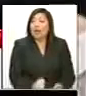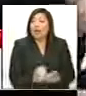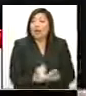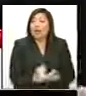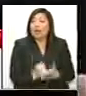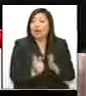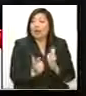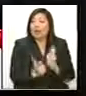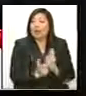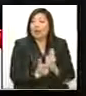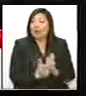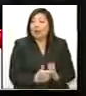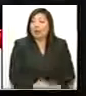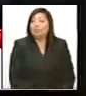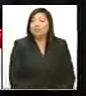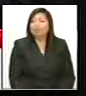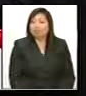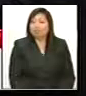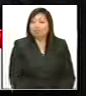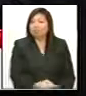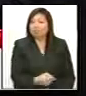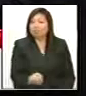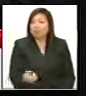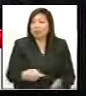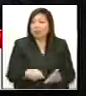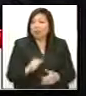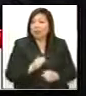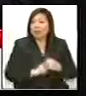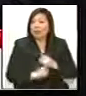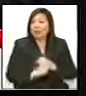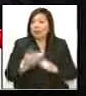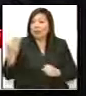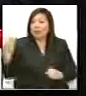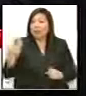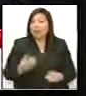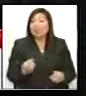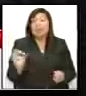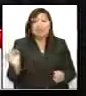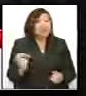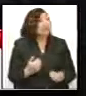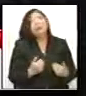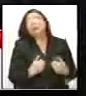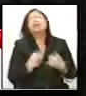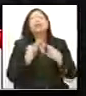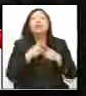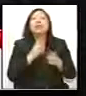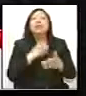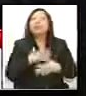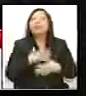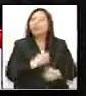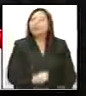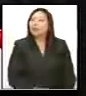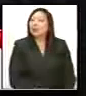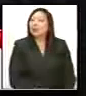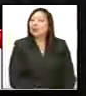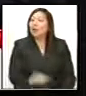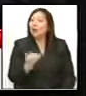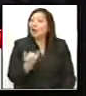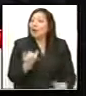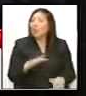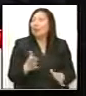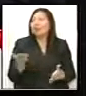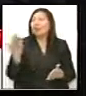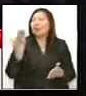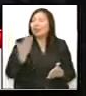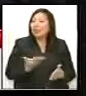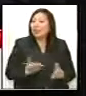de que ustedes han sacado el año pasado, porque ni siquiera teníamos información de salud. Ahora ya nos dan,